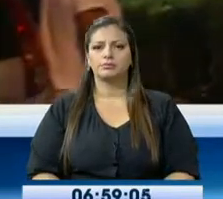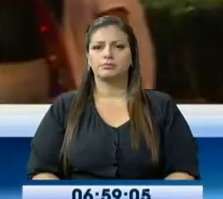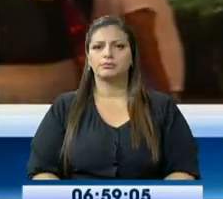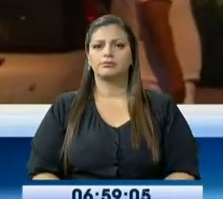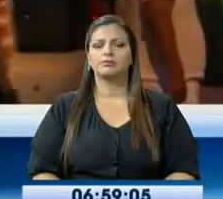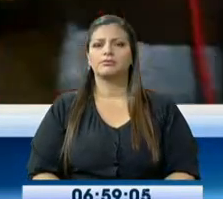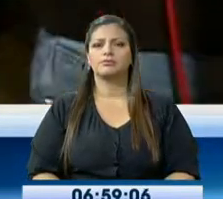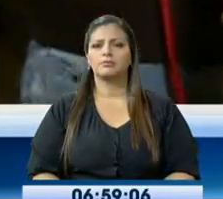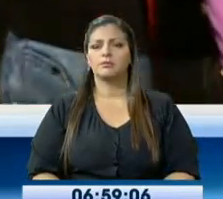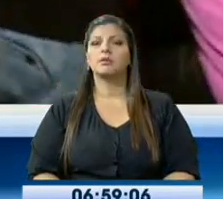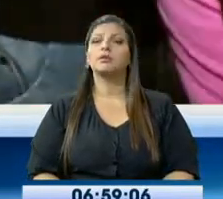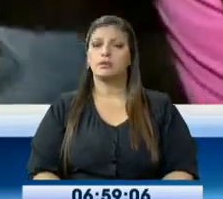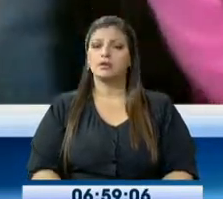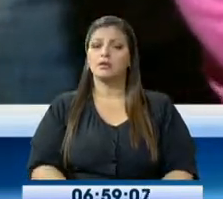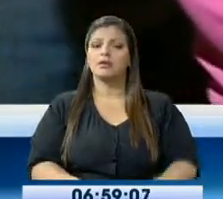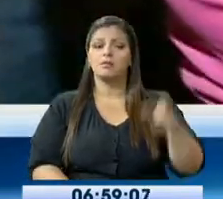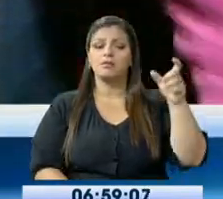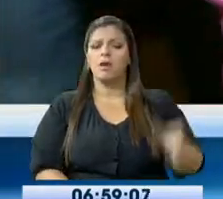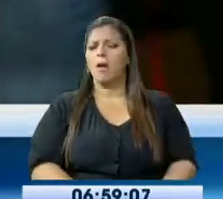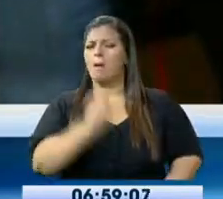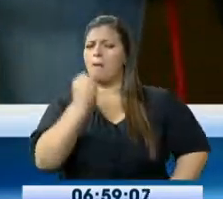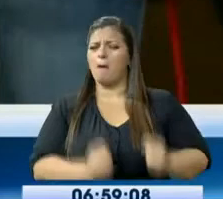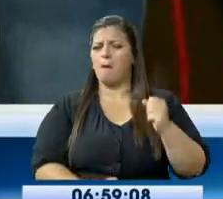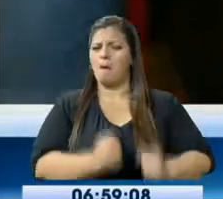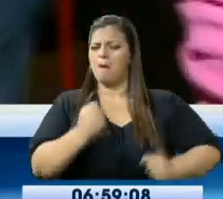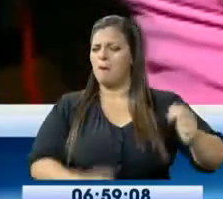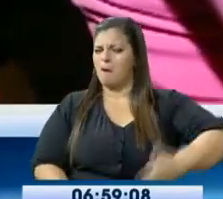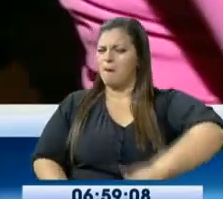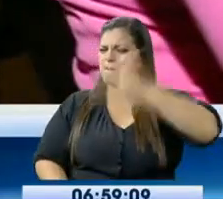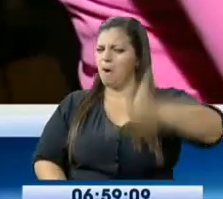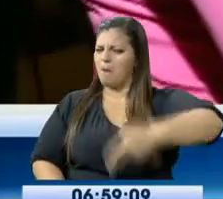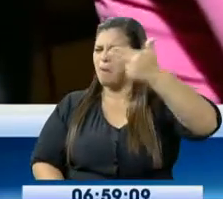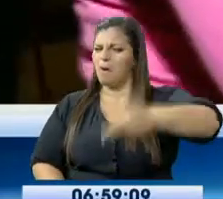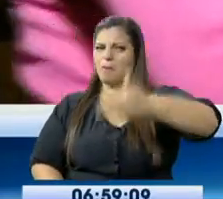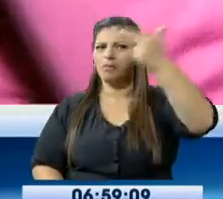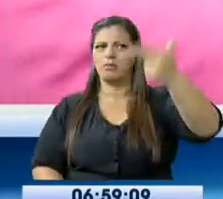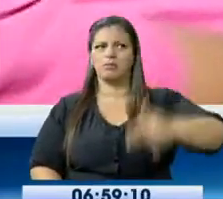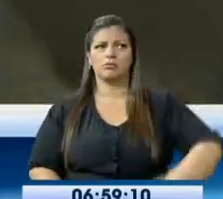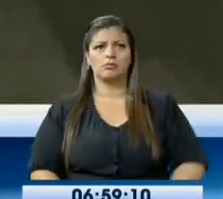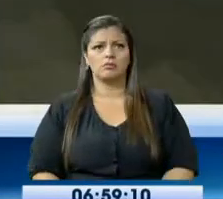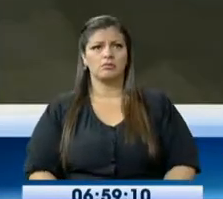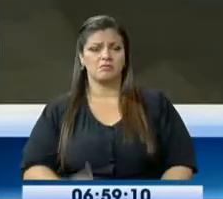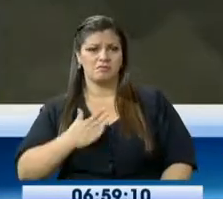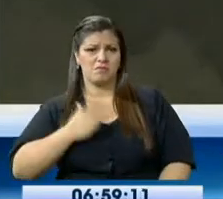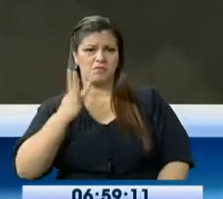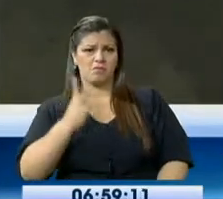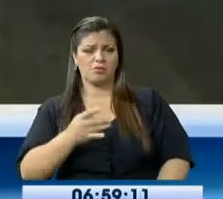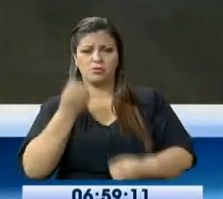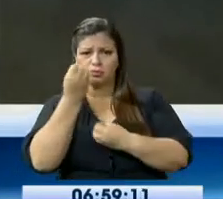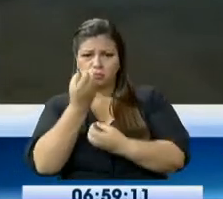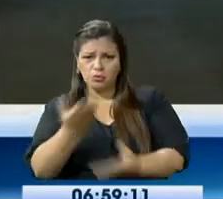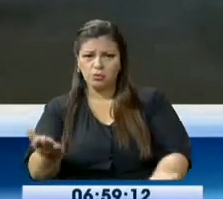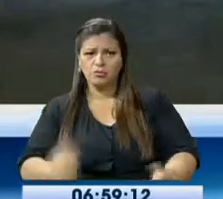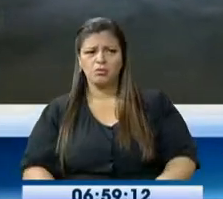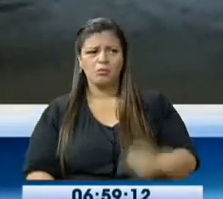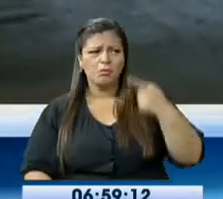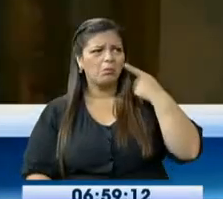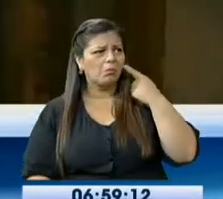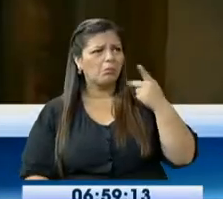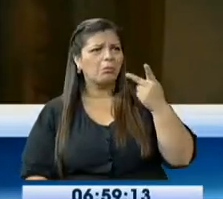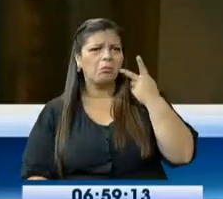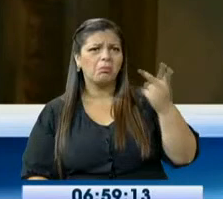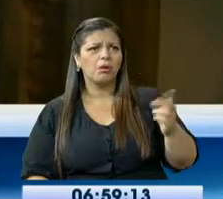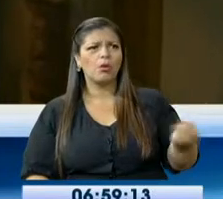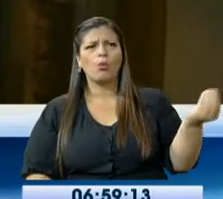realizando disparos. Mi esposo se quedó un ratito ahí afuera con el bebé esperándome, cuando mi esposo dice que pasaron unos muchachos locos ahí corriendo. Y pues se escucharon así